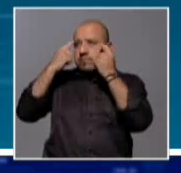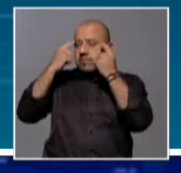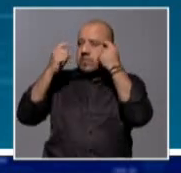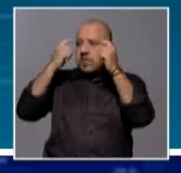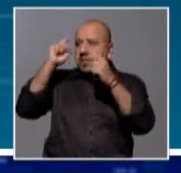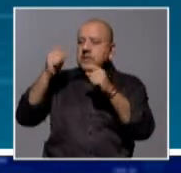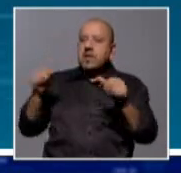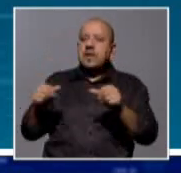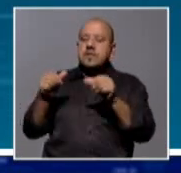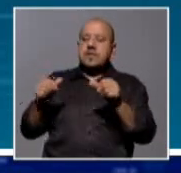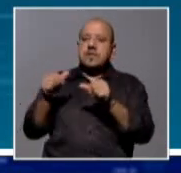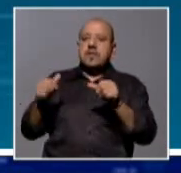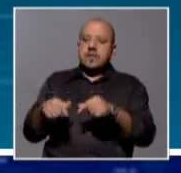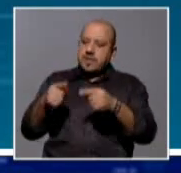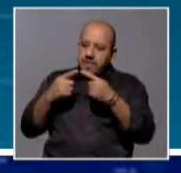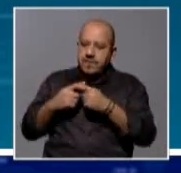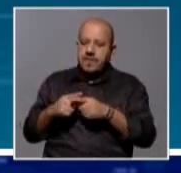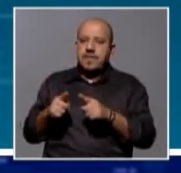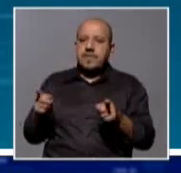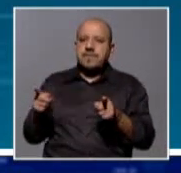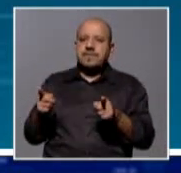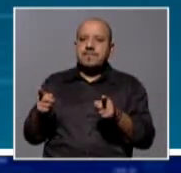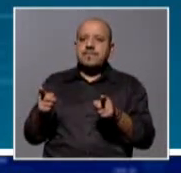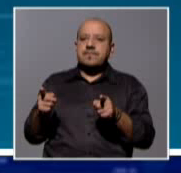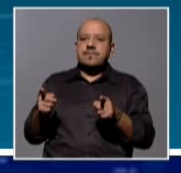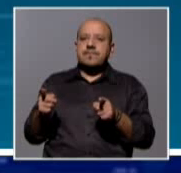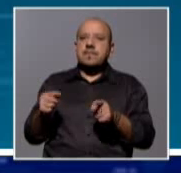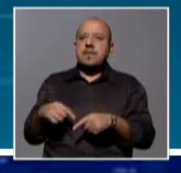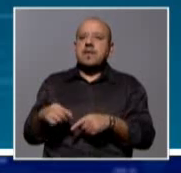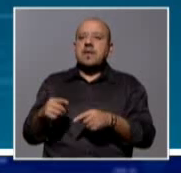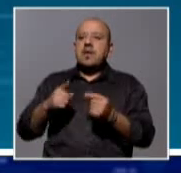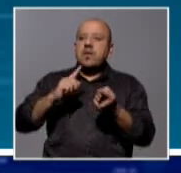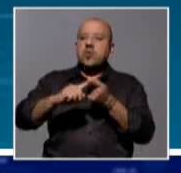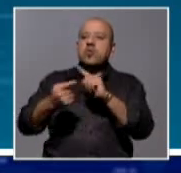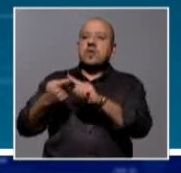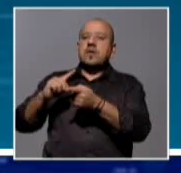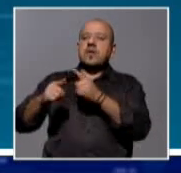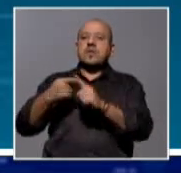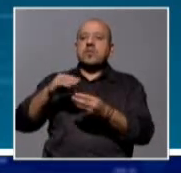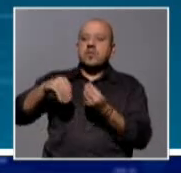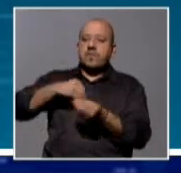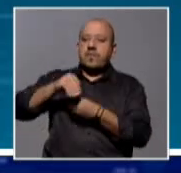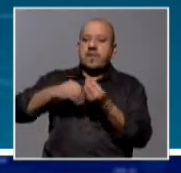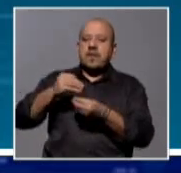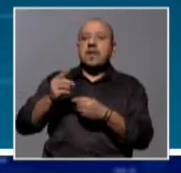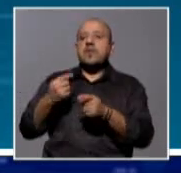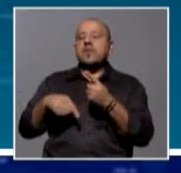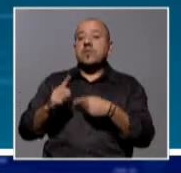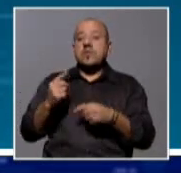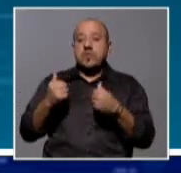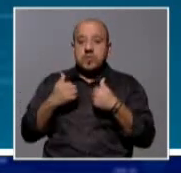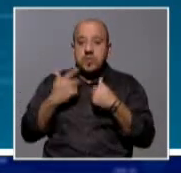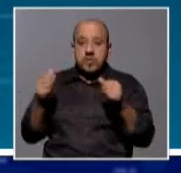algo distinto, pero que estuviera en coordinación con familiares. Entonces lo que hicimos fue en